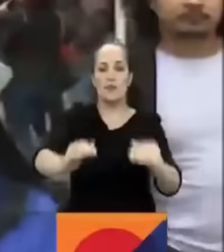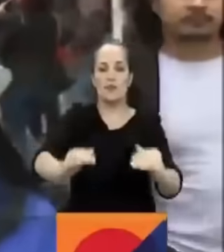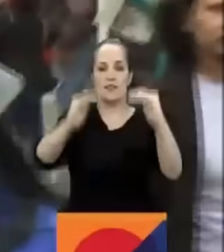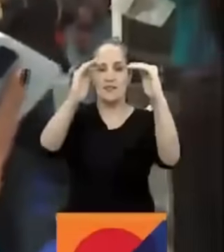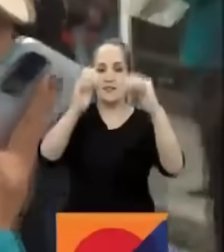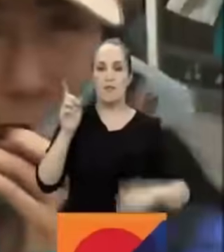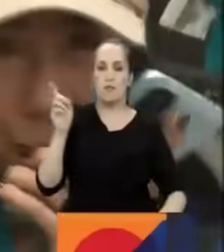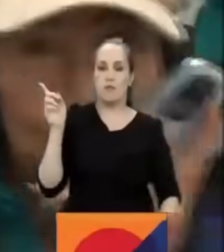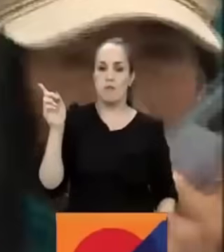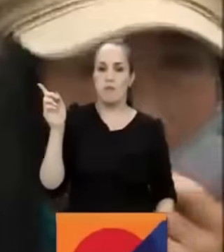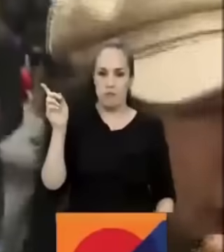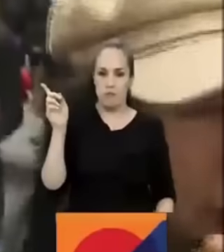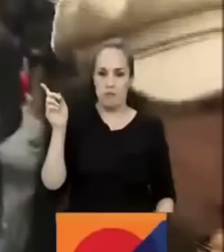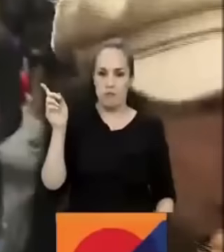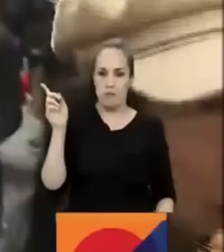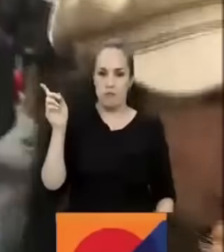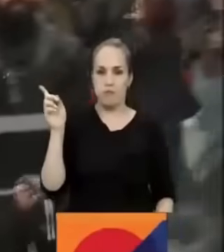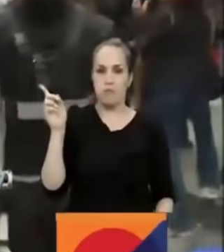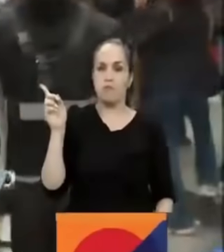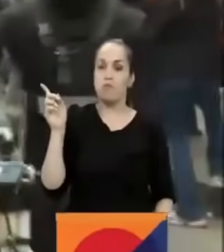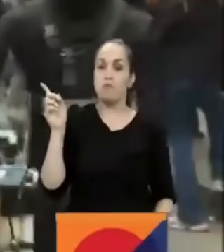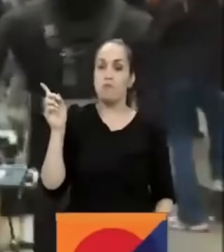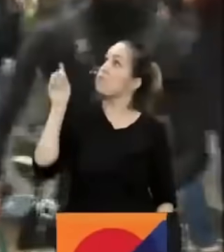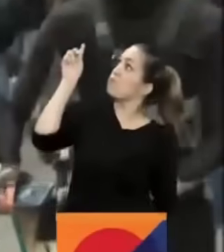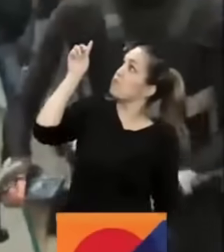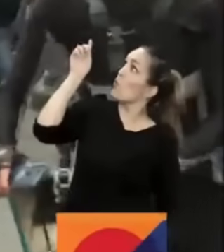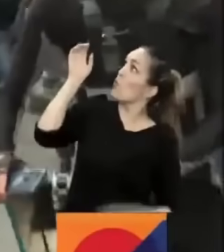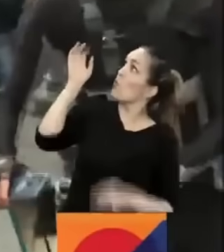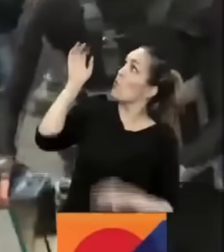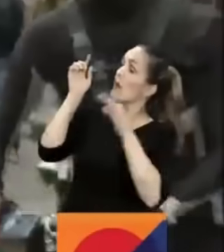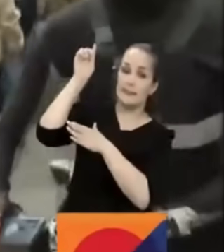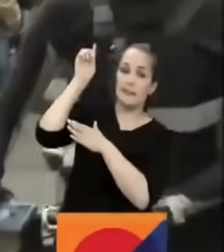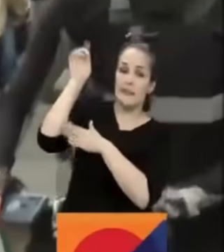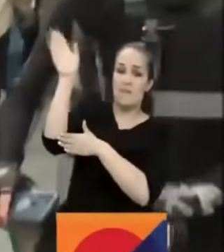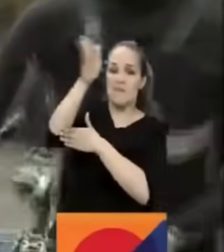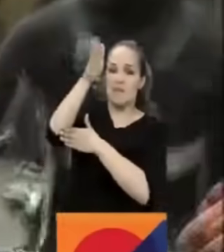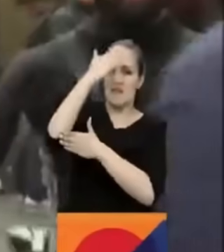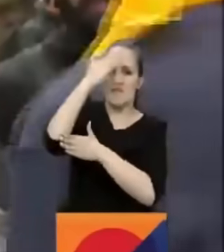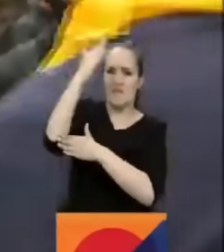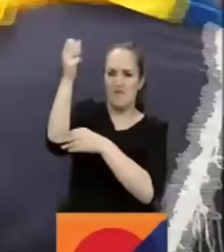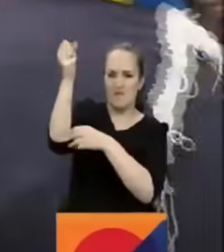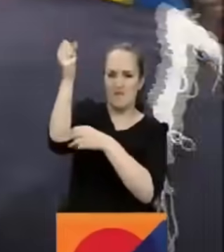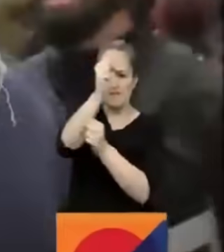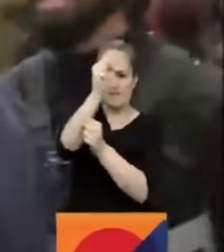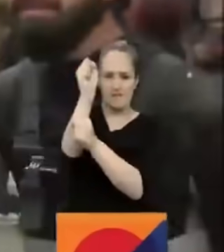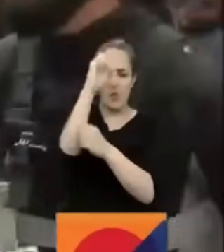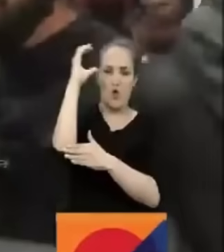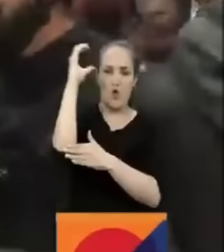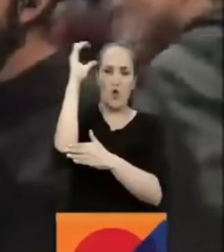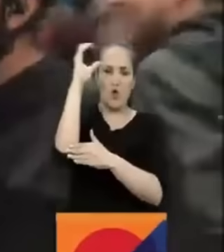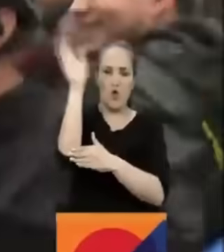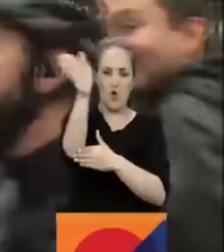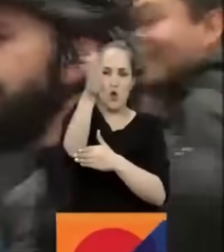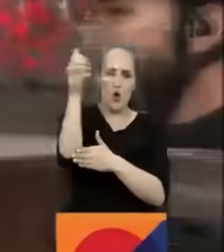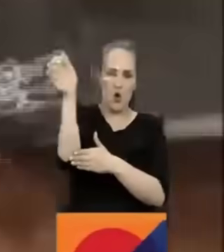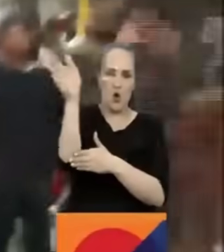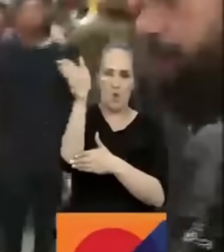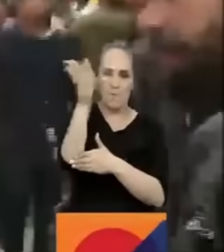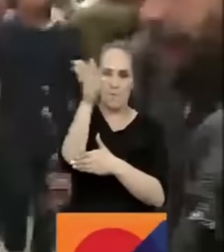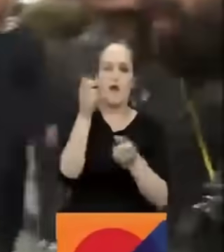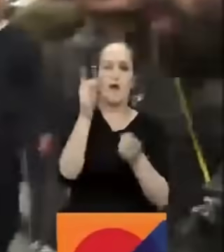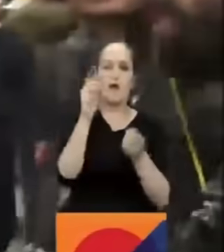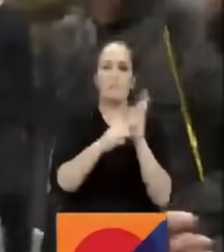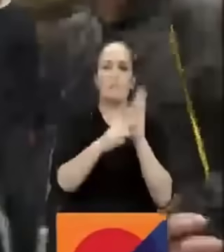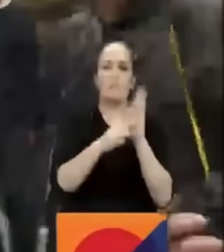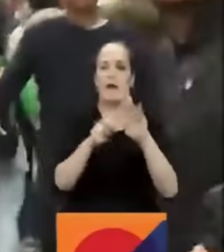Justicia, con diferentes banderas, la bandera de Colombia que la relucen, indicando